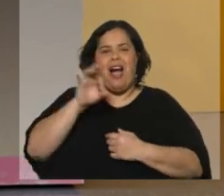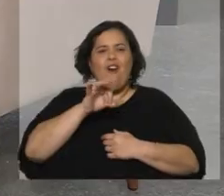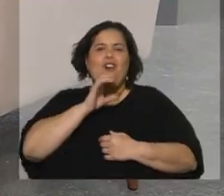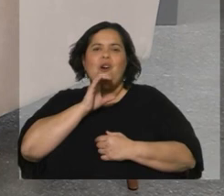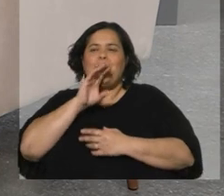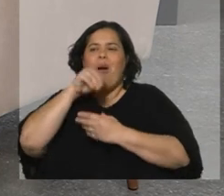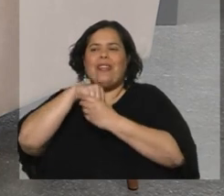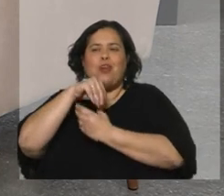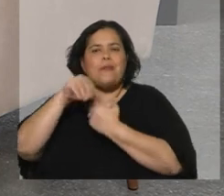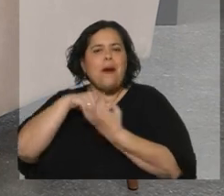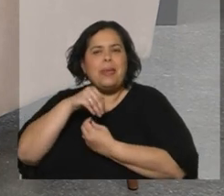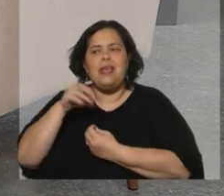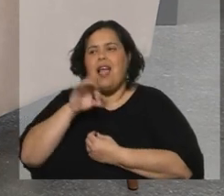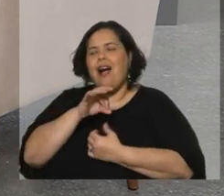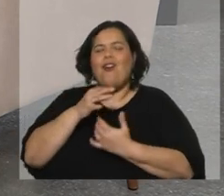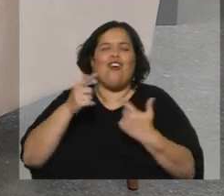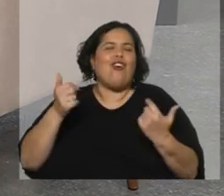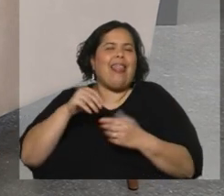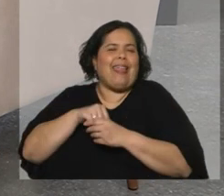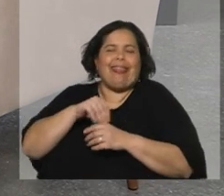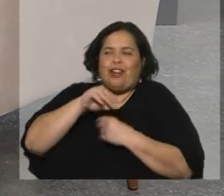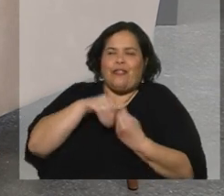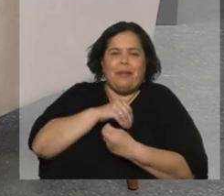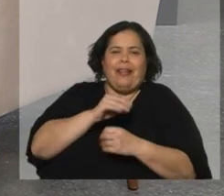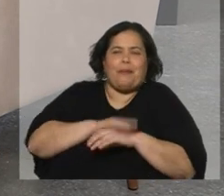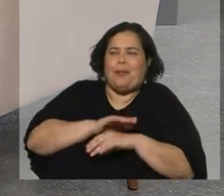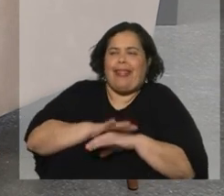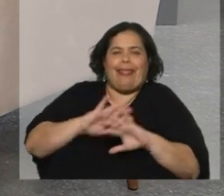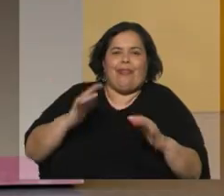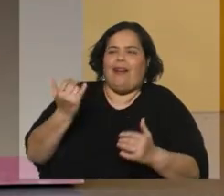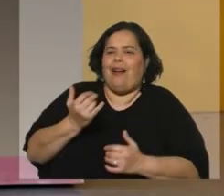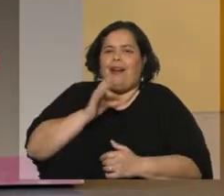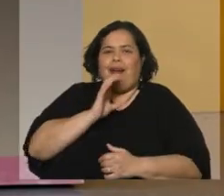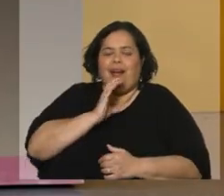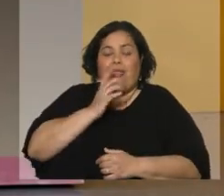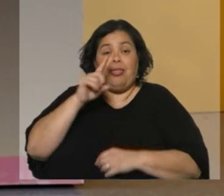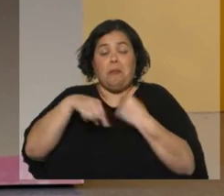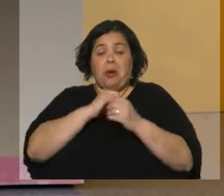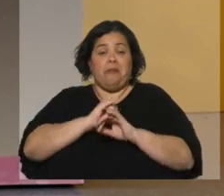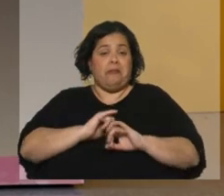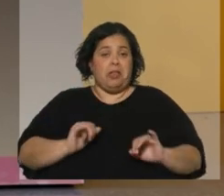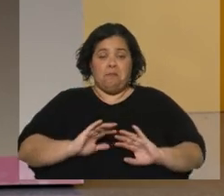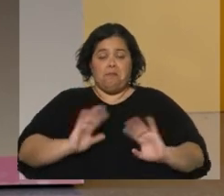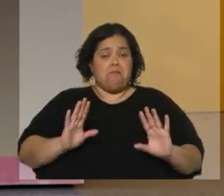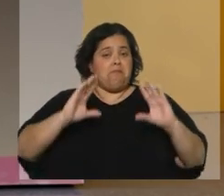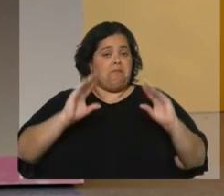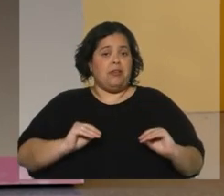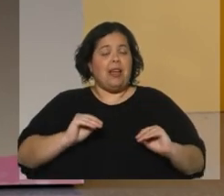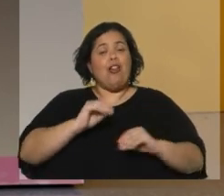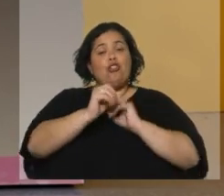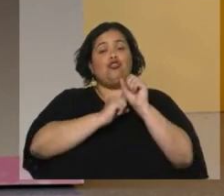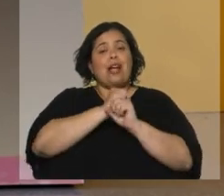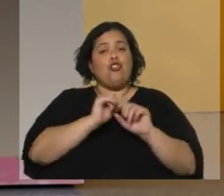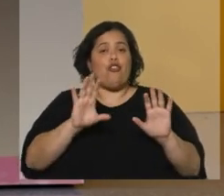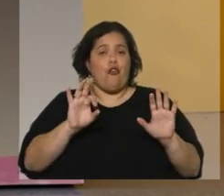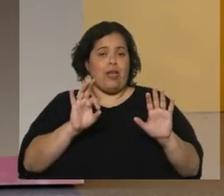familia como muy de forma muy amatera y muy muy momentánea pero después eso paró por un buen tiempo porque en los 90 insisto